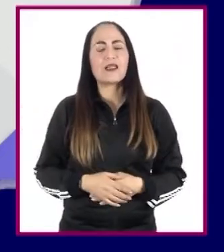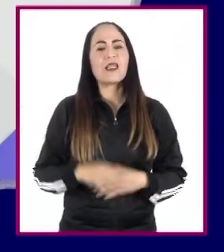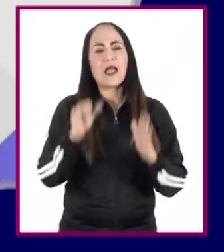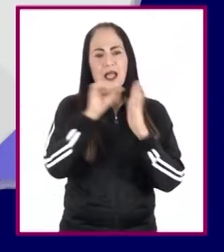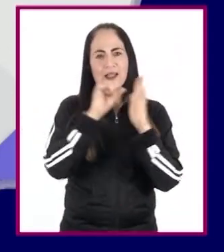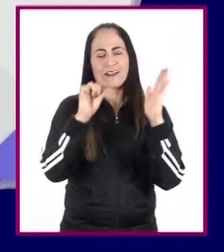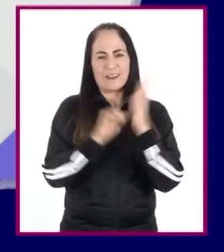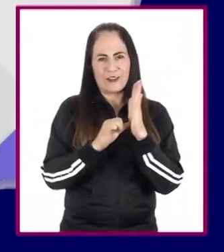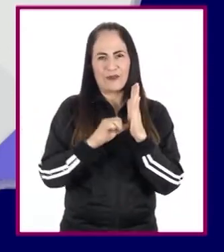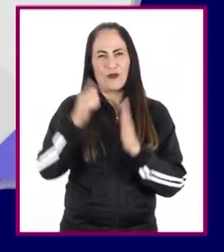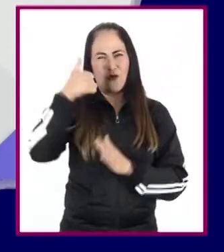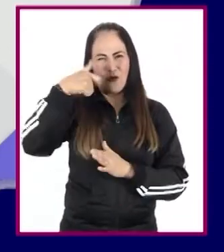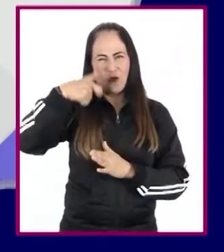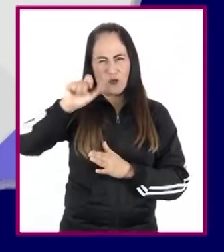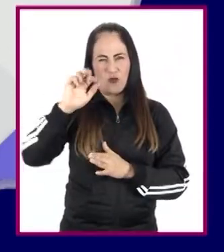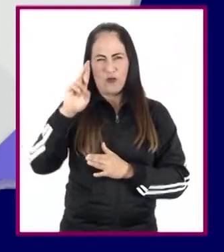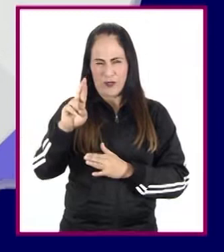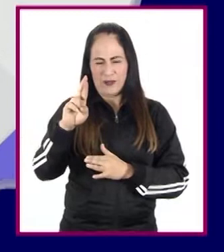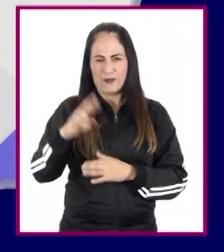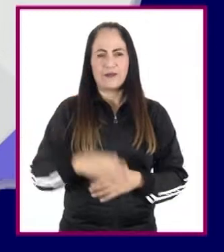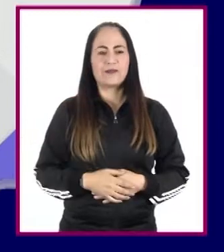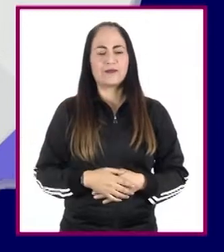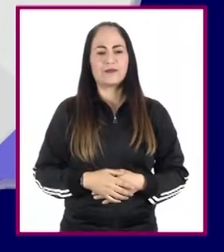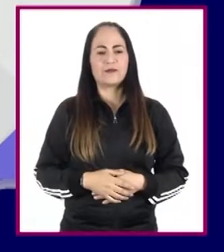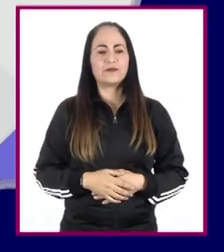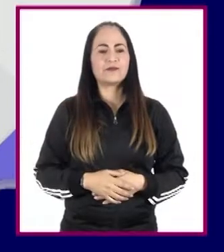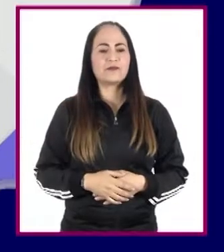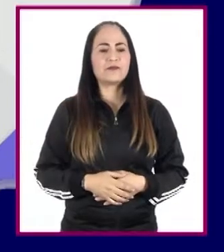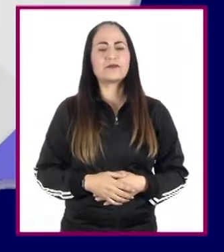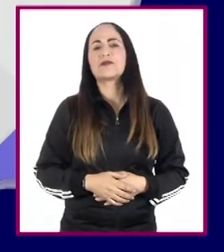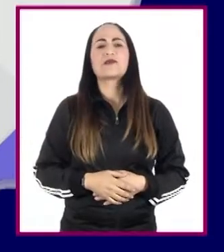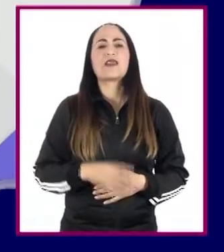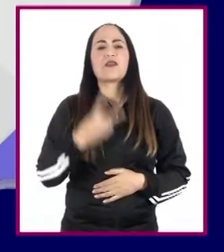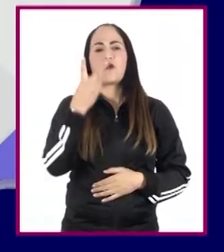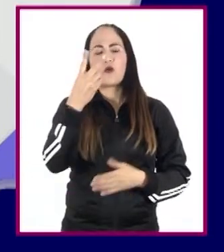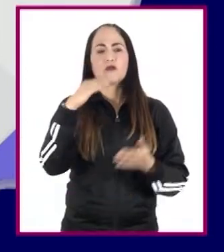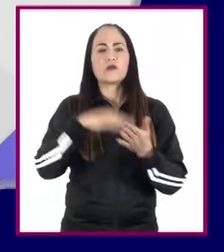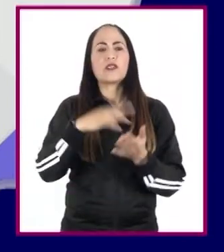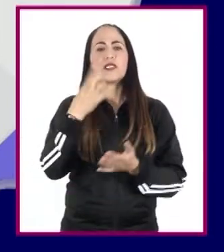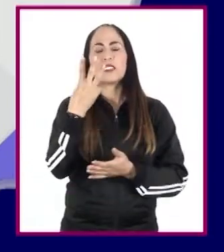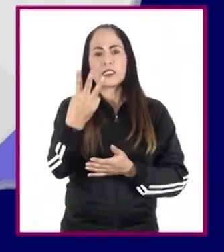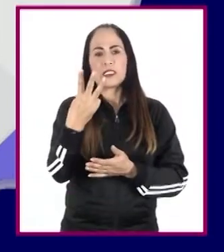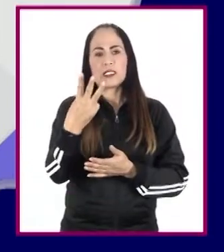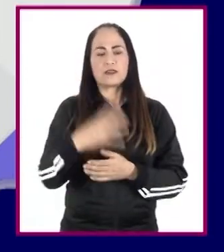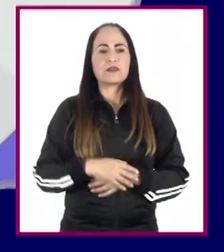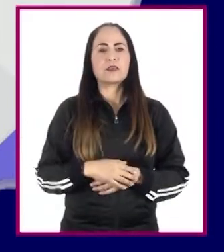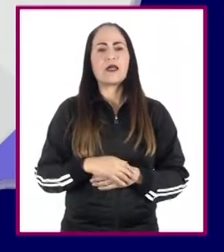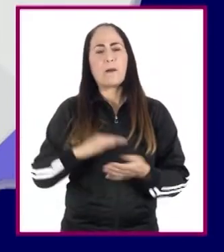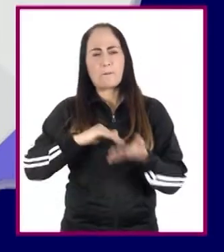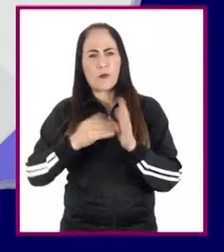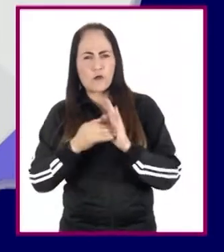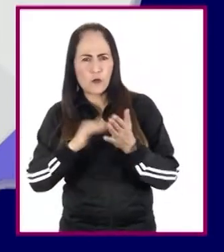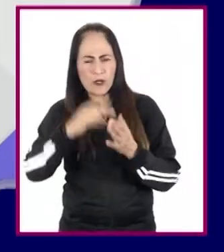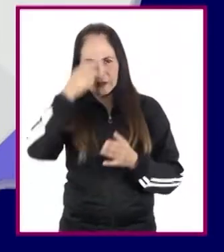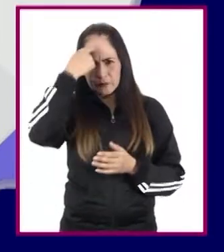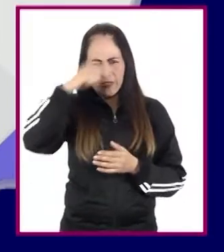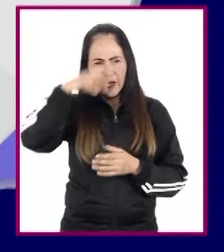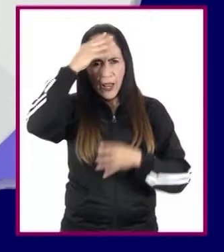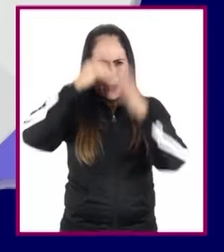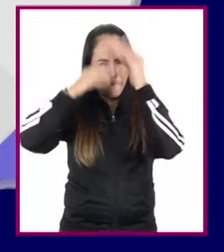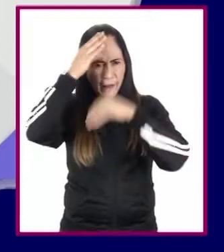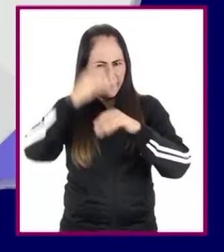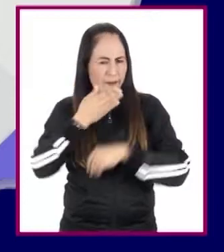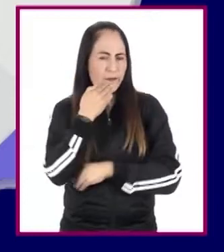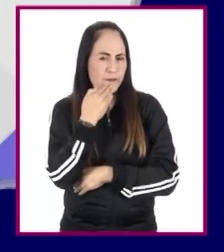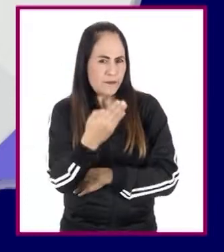en el siguiente código QR, Díaz Barriga, 2003, Cognición situada y estrategias para el aprendizaje